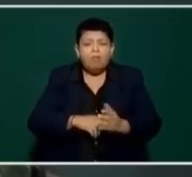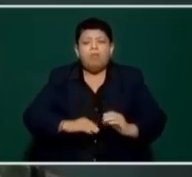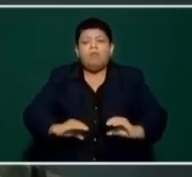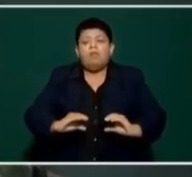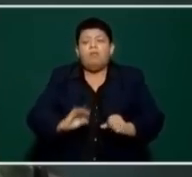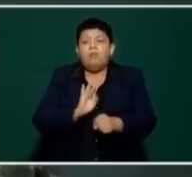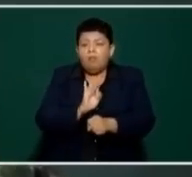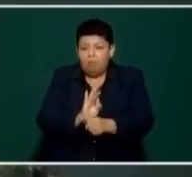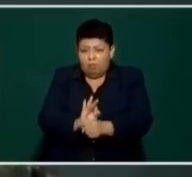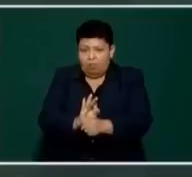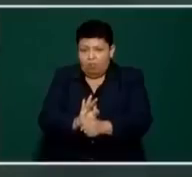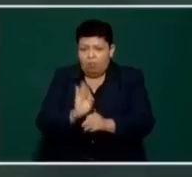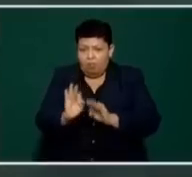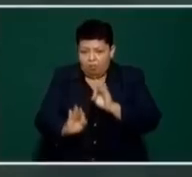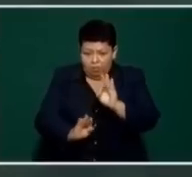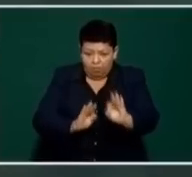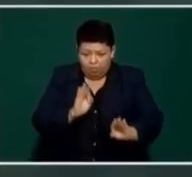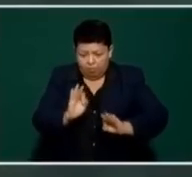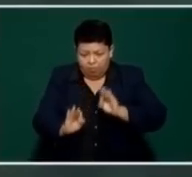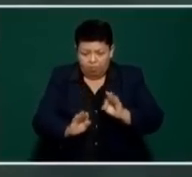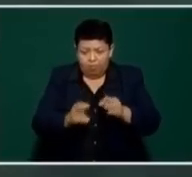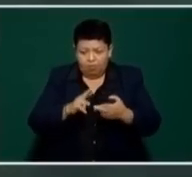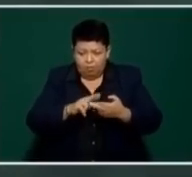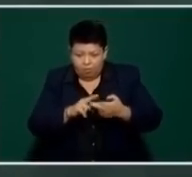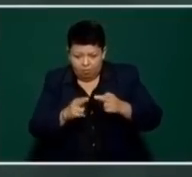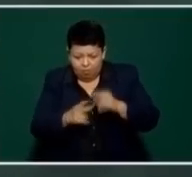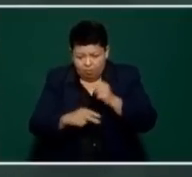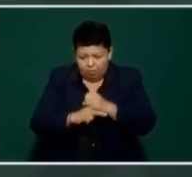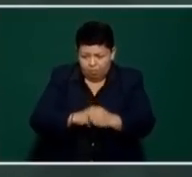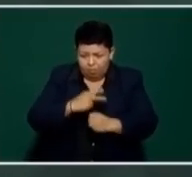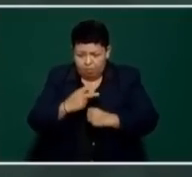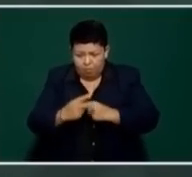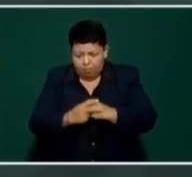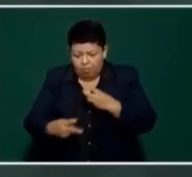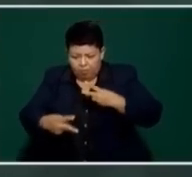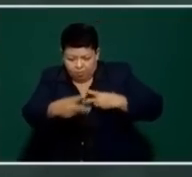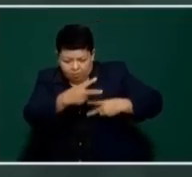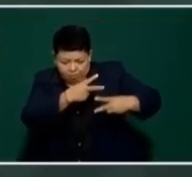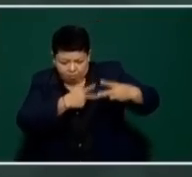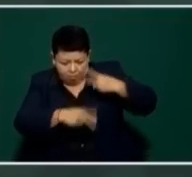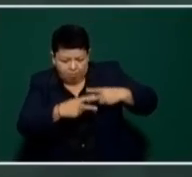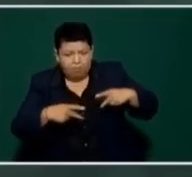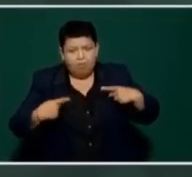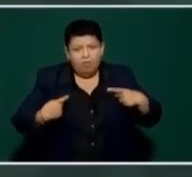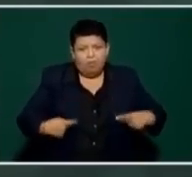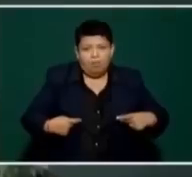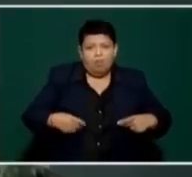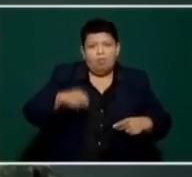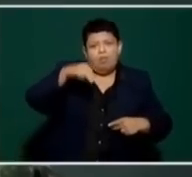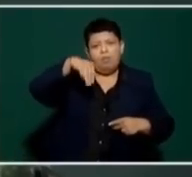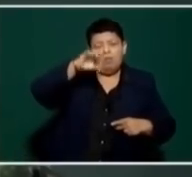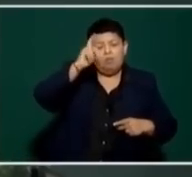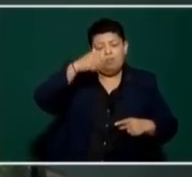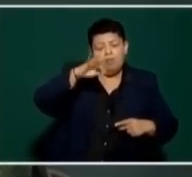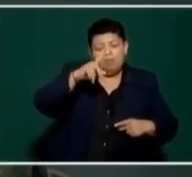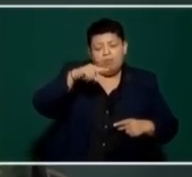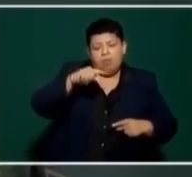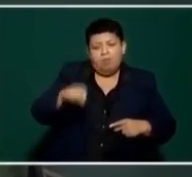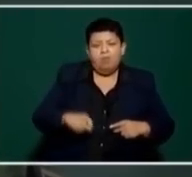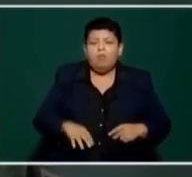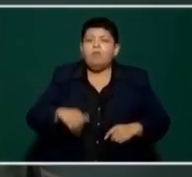de la relación con los países de donde vienen los migrantes, hay áreas que están buscando el